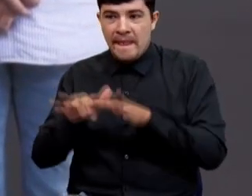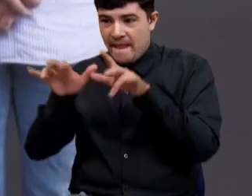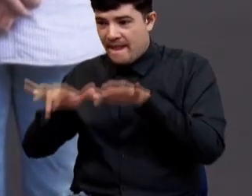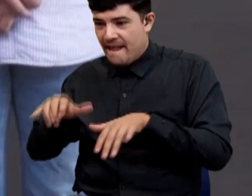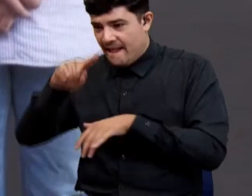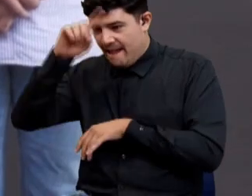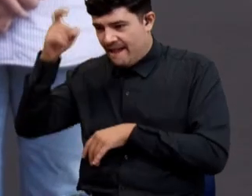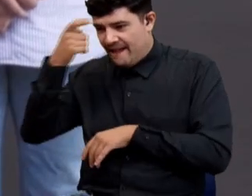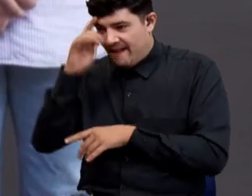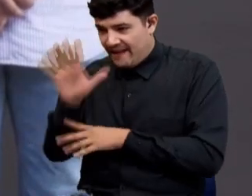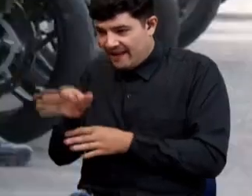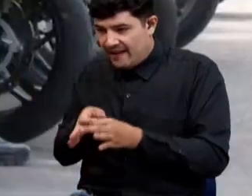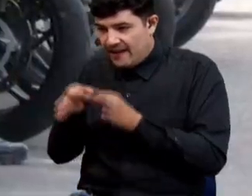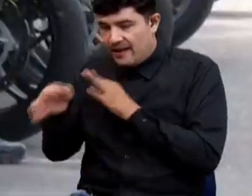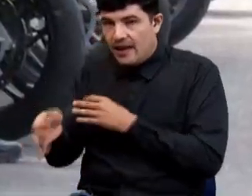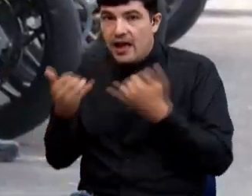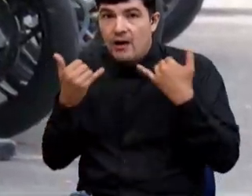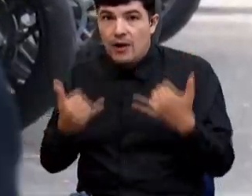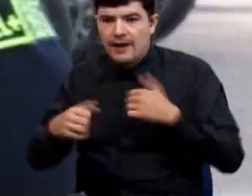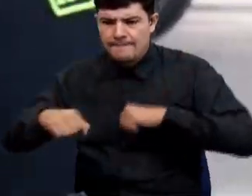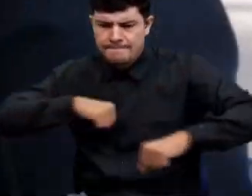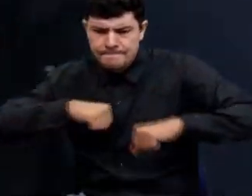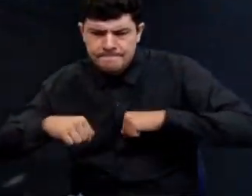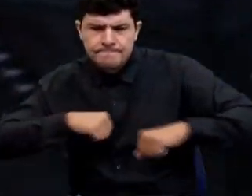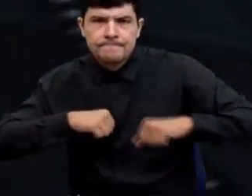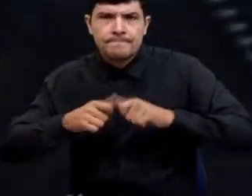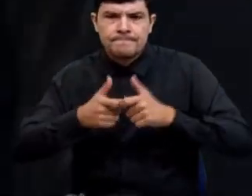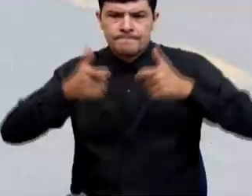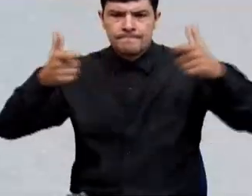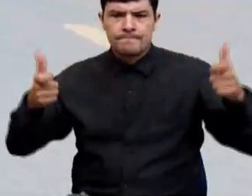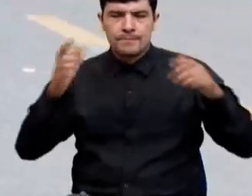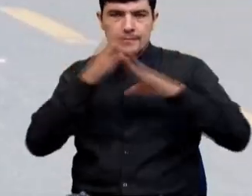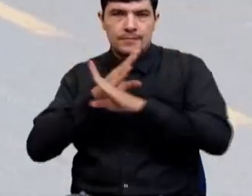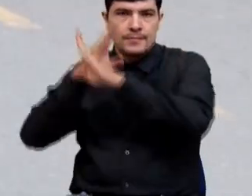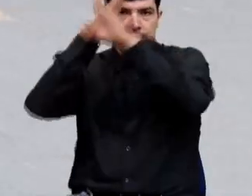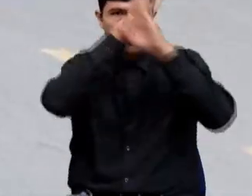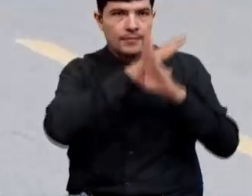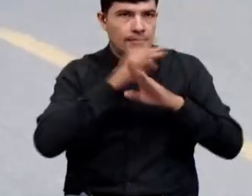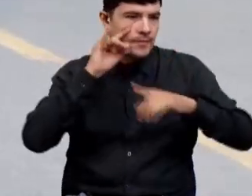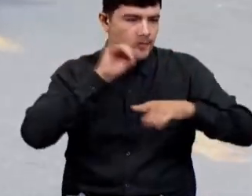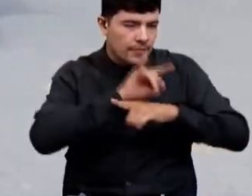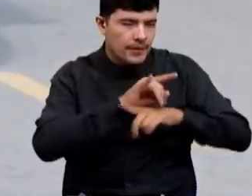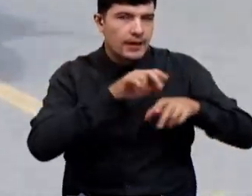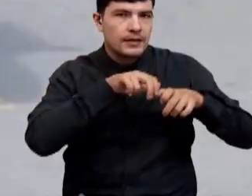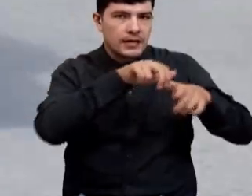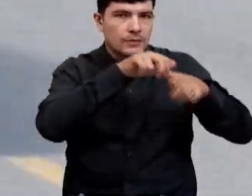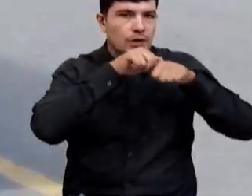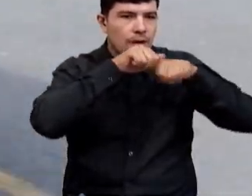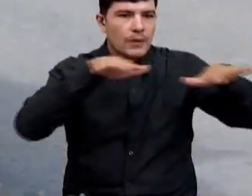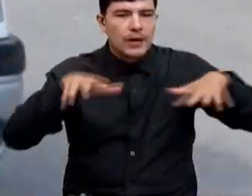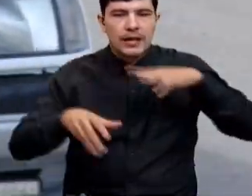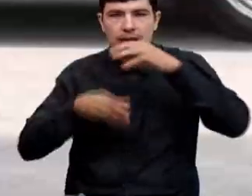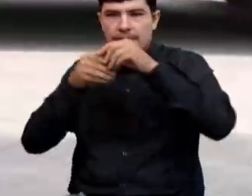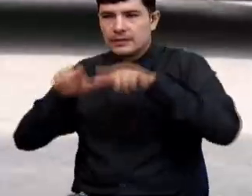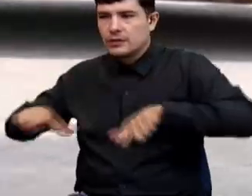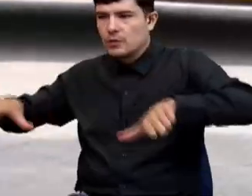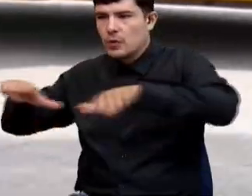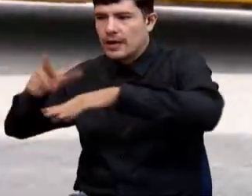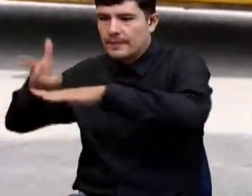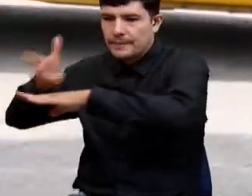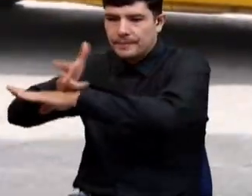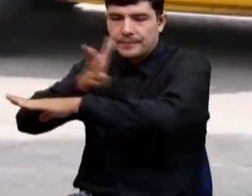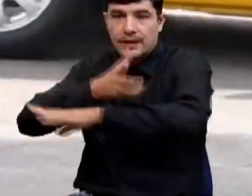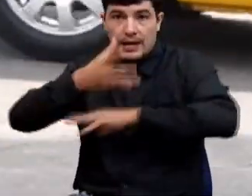de Gobierno del municipio, se incrementará la seguridad en el tema del transporte público y las zonas de parqueadero, además de apoyar